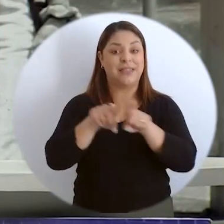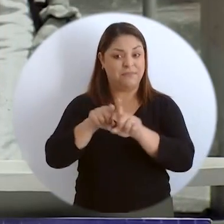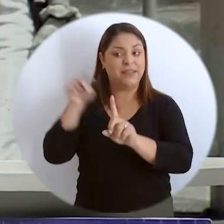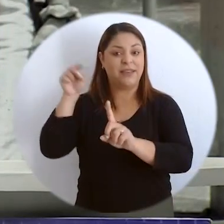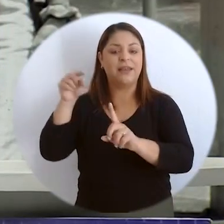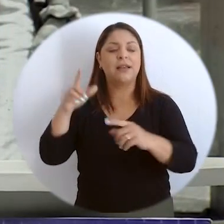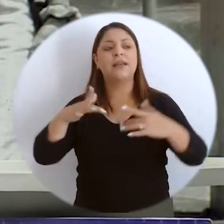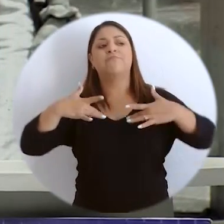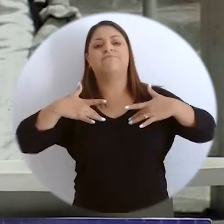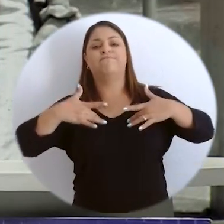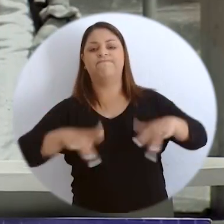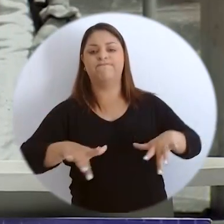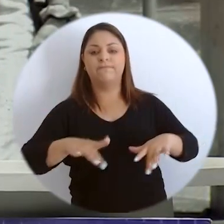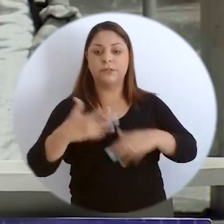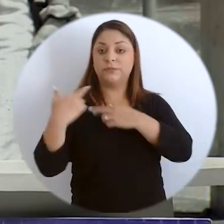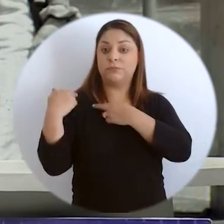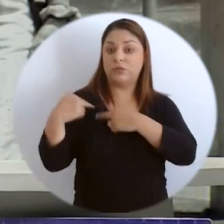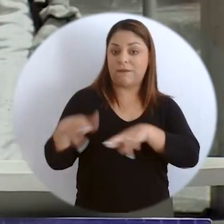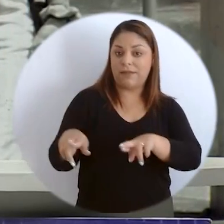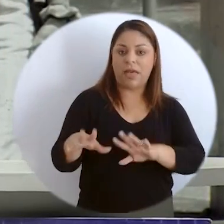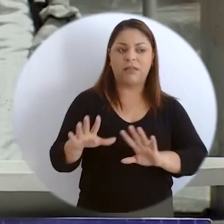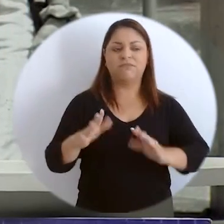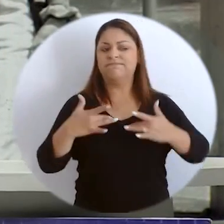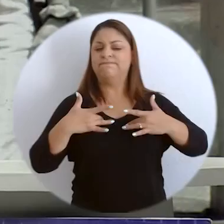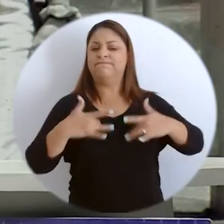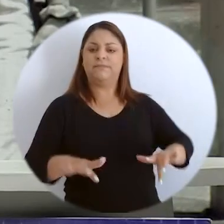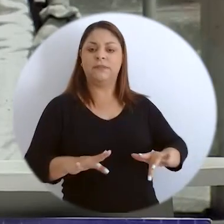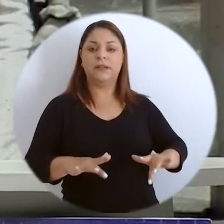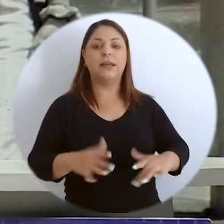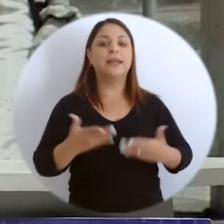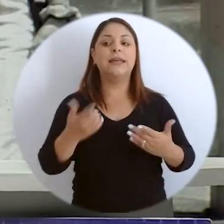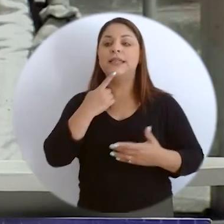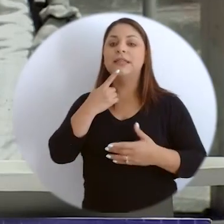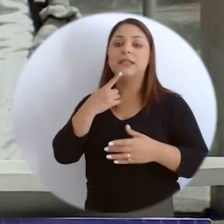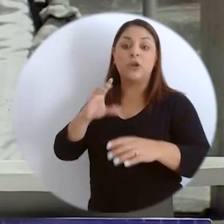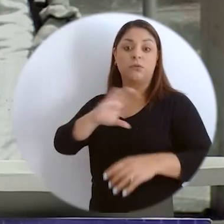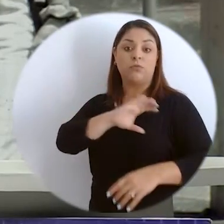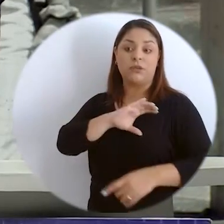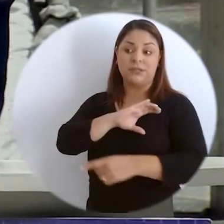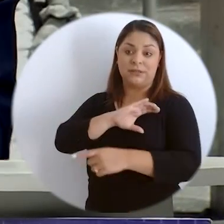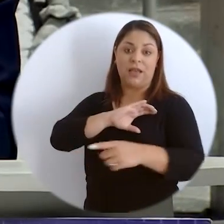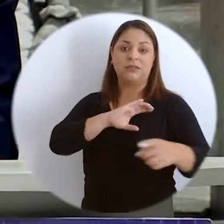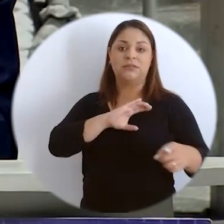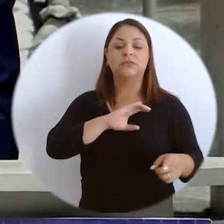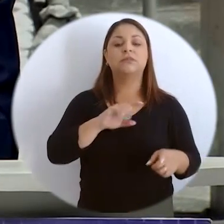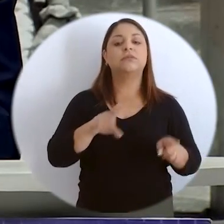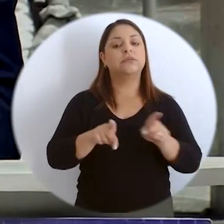que los cuerpos policiales han sido en todo caso también